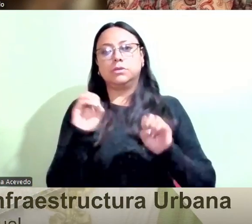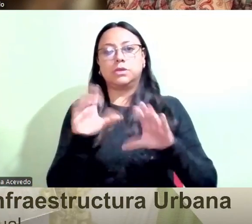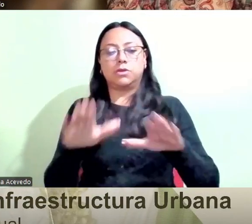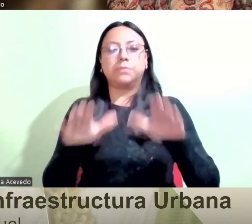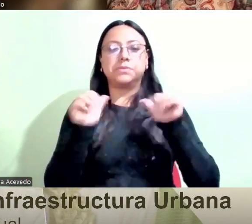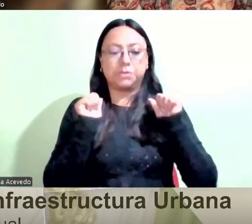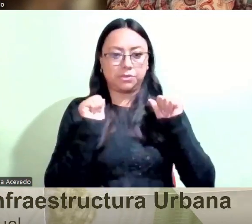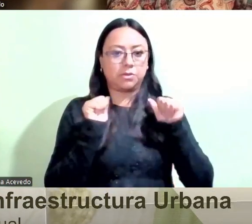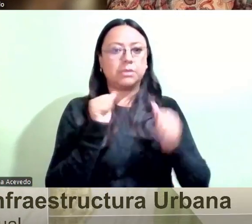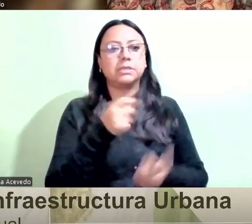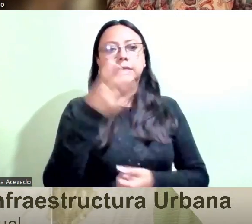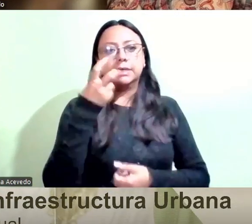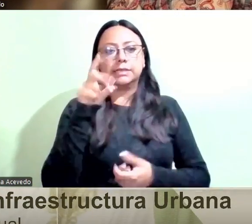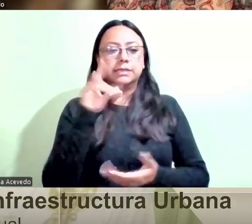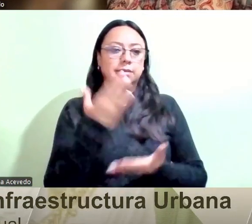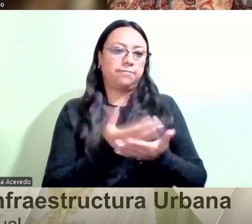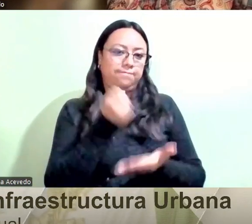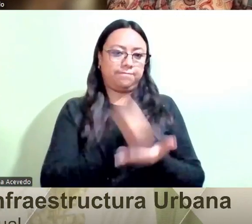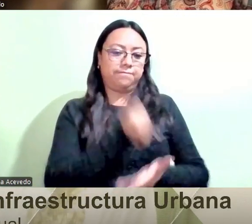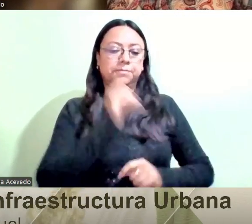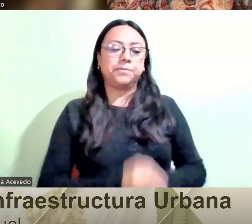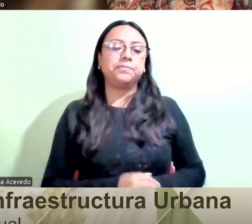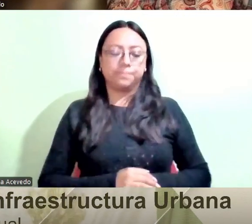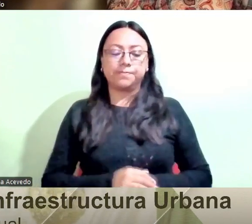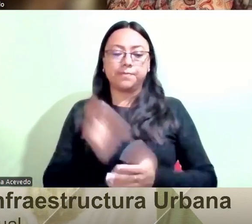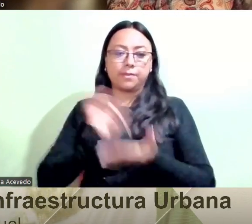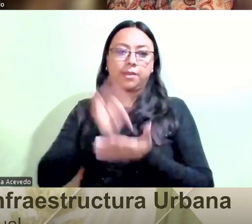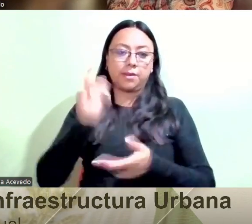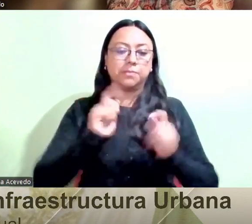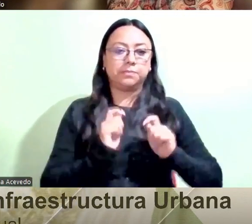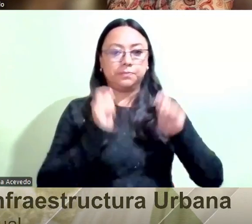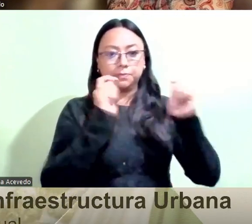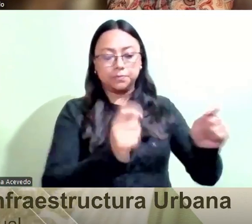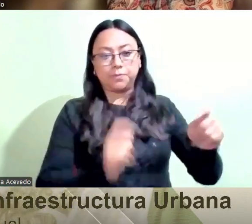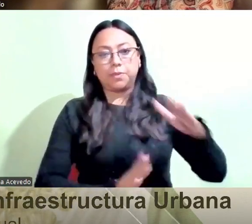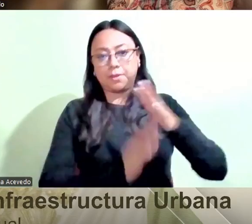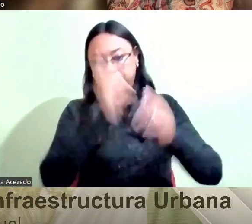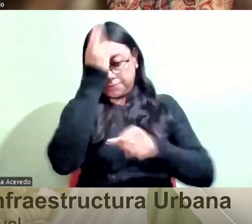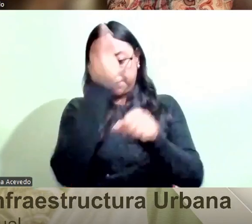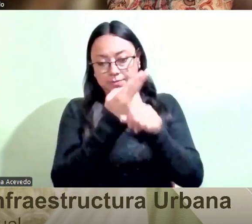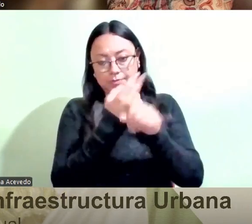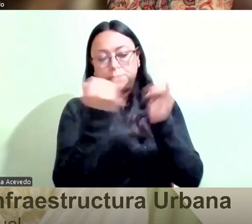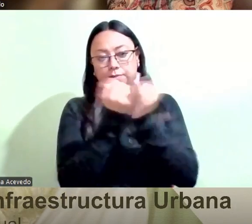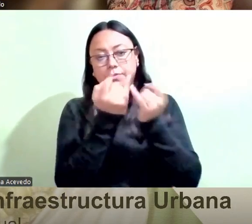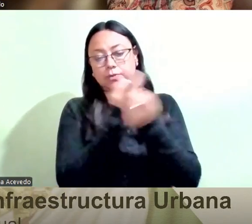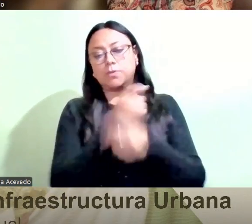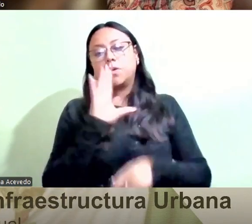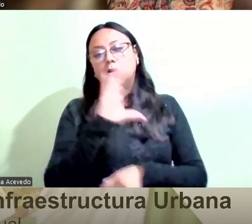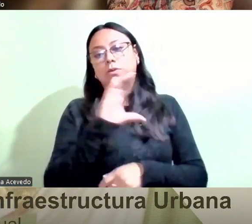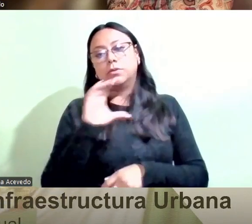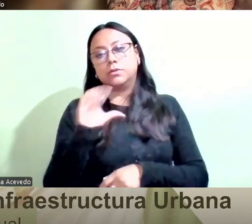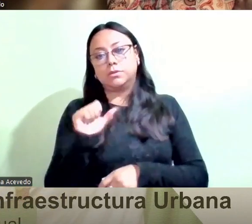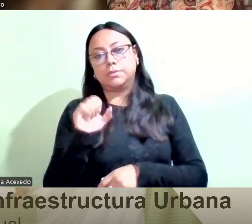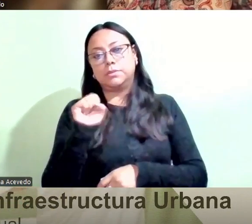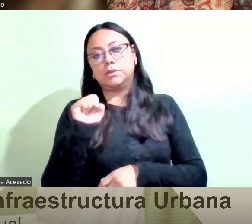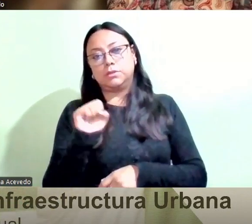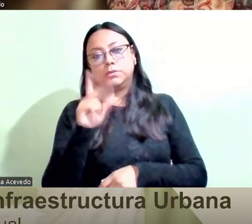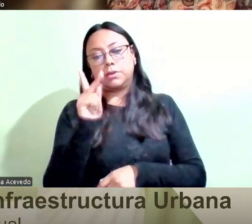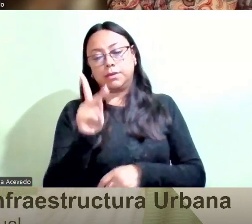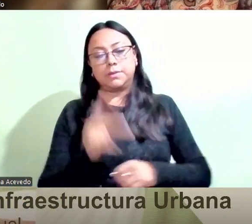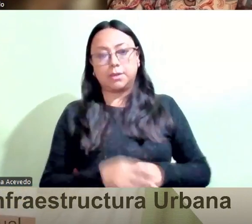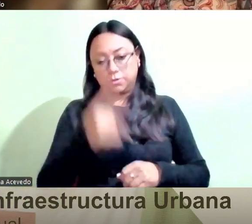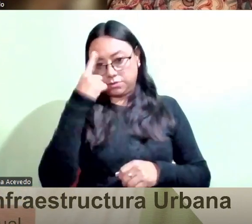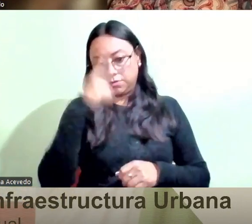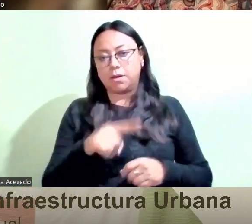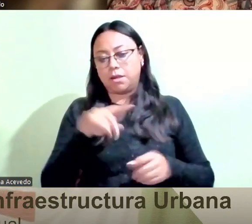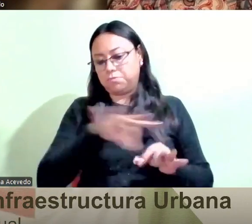virtud de lo expuesto, turnes el presente asunto a la mesa directiva y a la coordinación de servicios parlamentarios para los efectos a que haya lugar. Continuando con